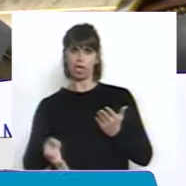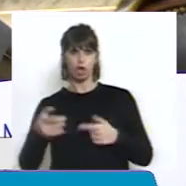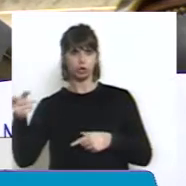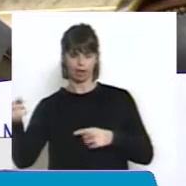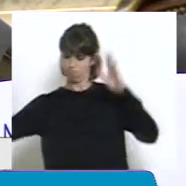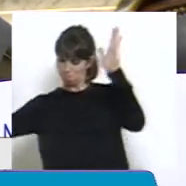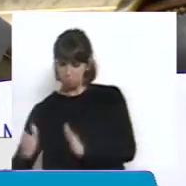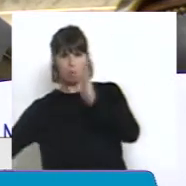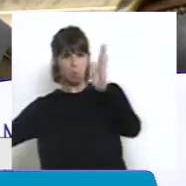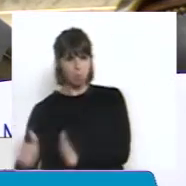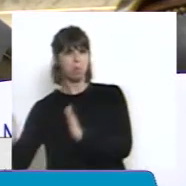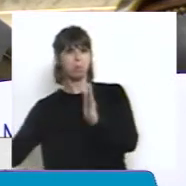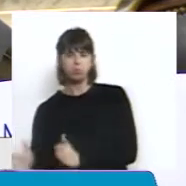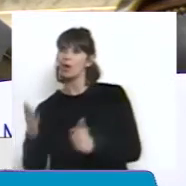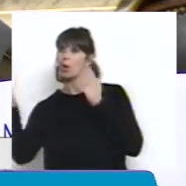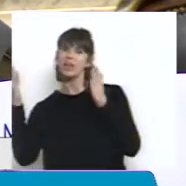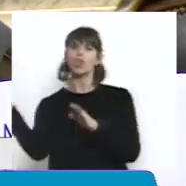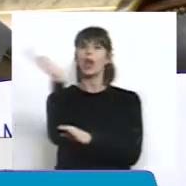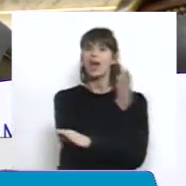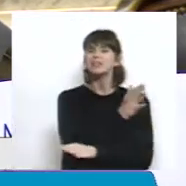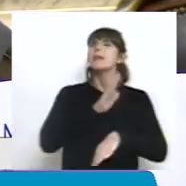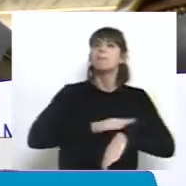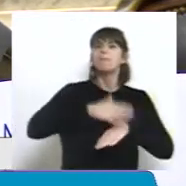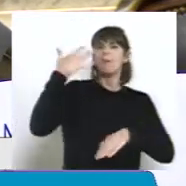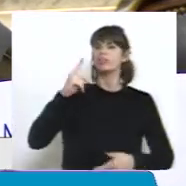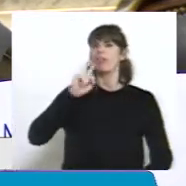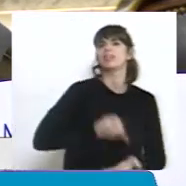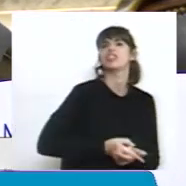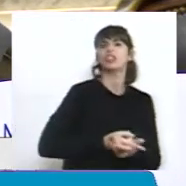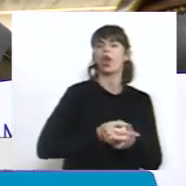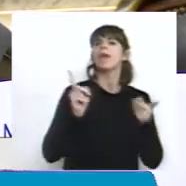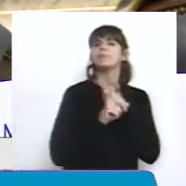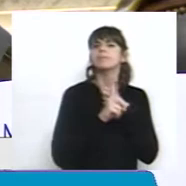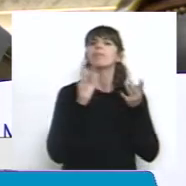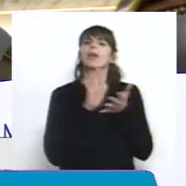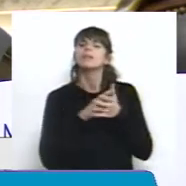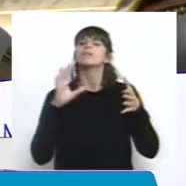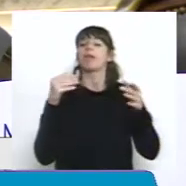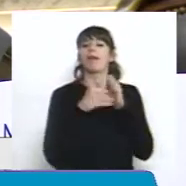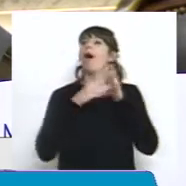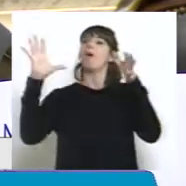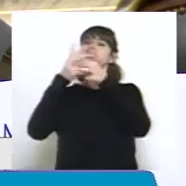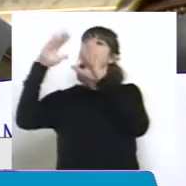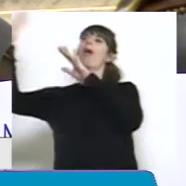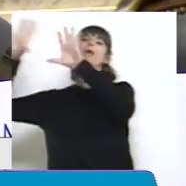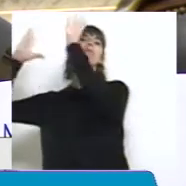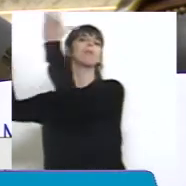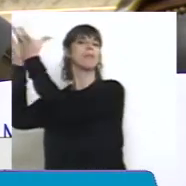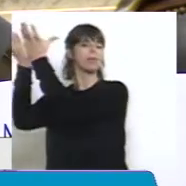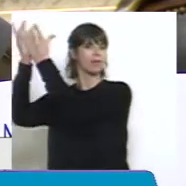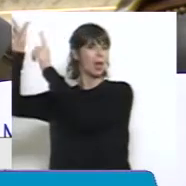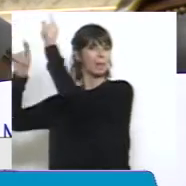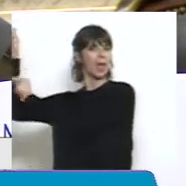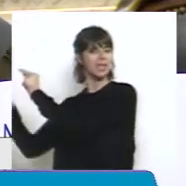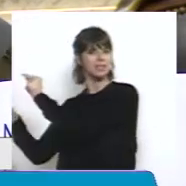que ocurría en los tiempos en que las decisiones se tomaban condicionadas por el alineamiento de estos organismos con lo que hoy